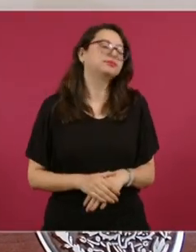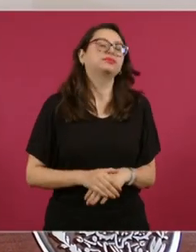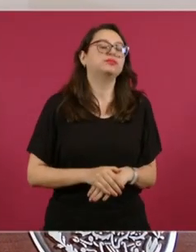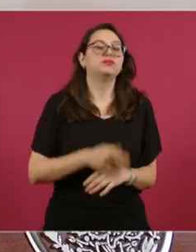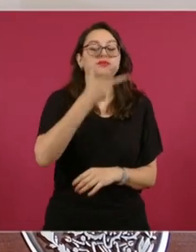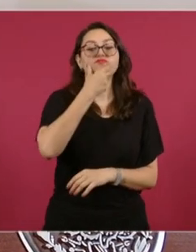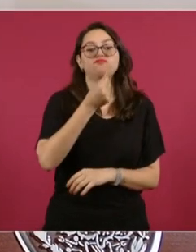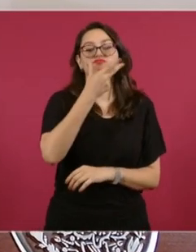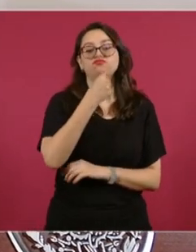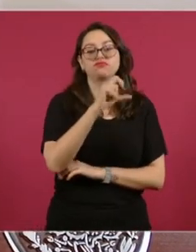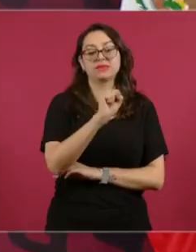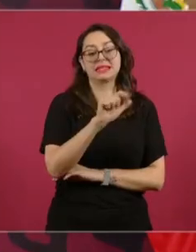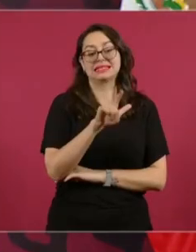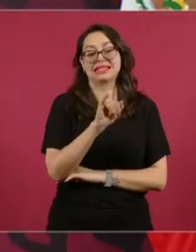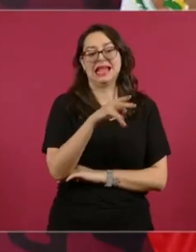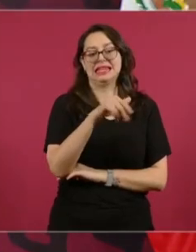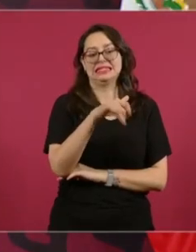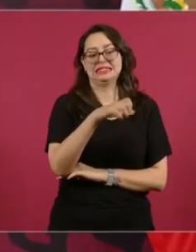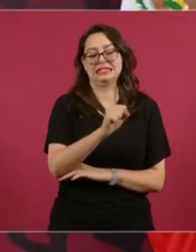muy